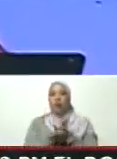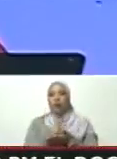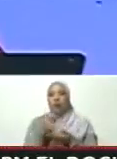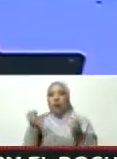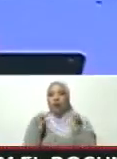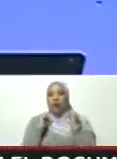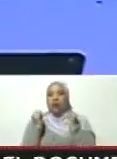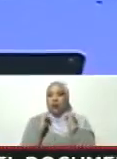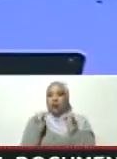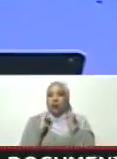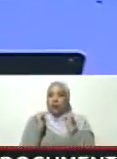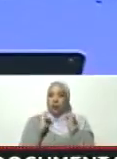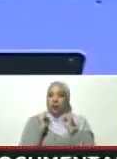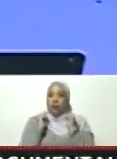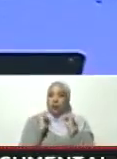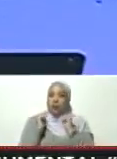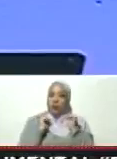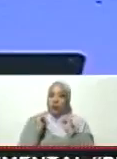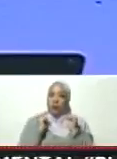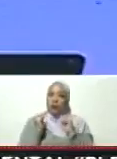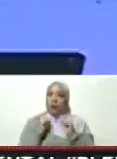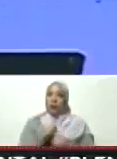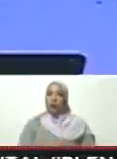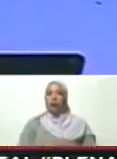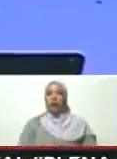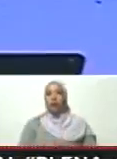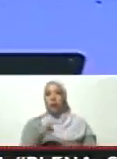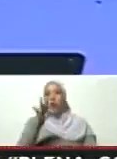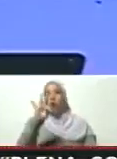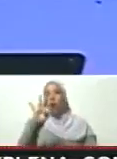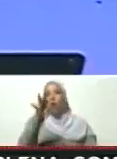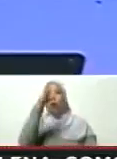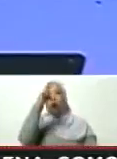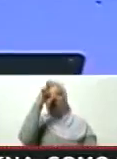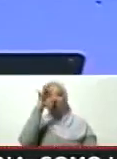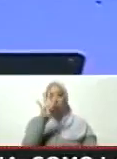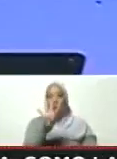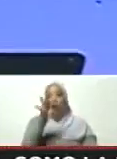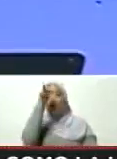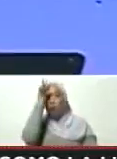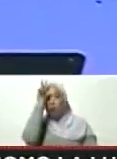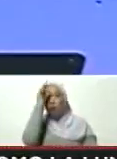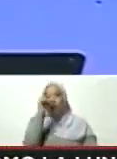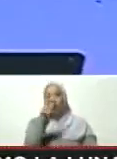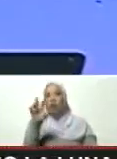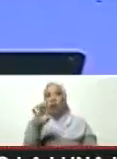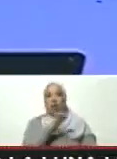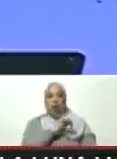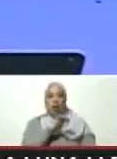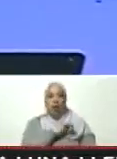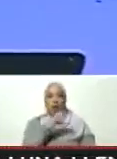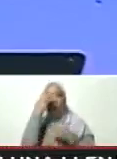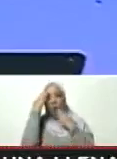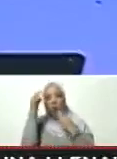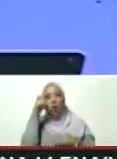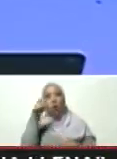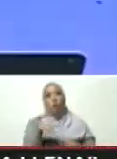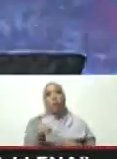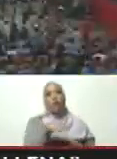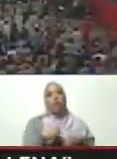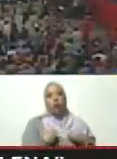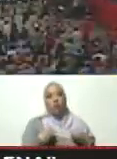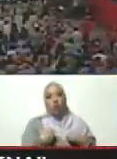tarde, de la colina del cuartel de la montaña, acá en el 23 de enero. Mi saludo al pueblo del 23 de